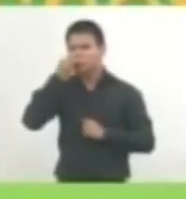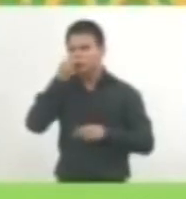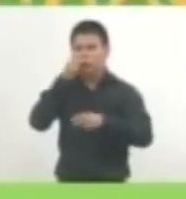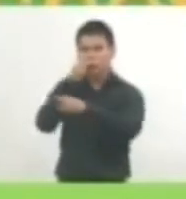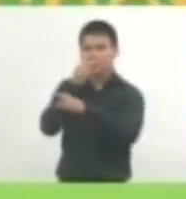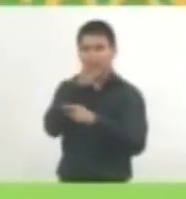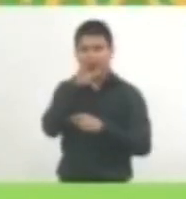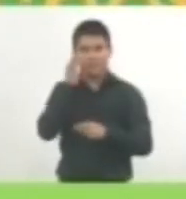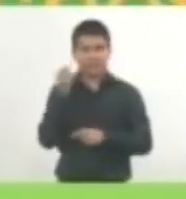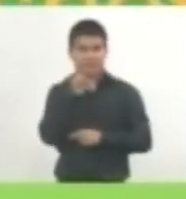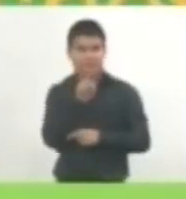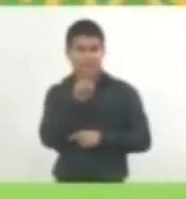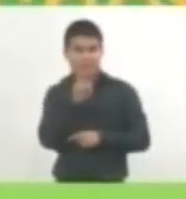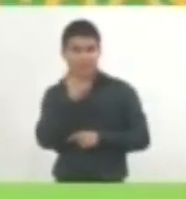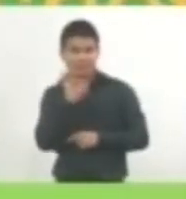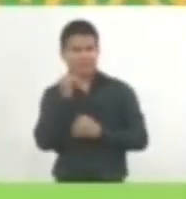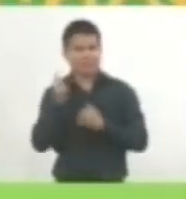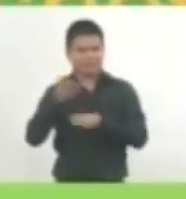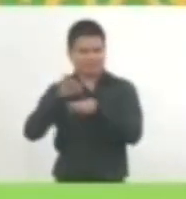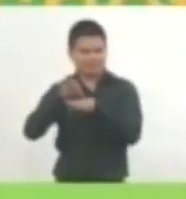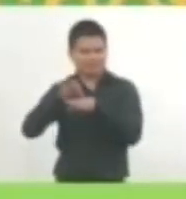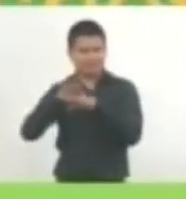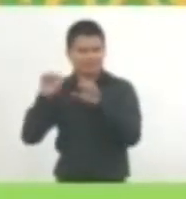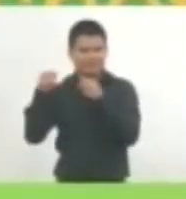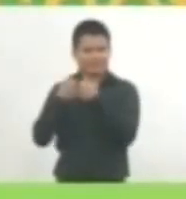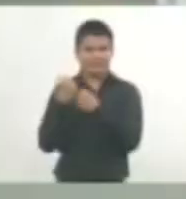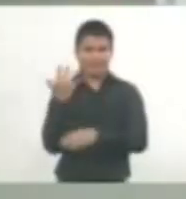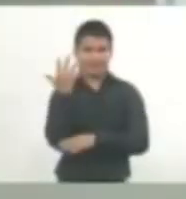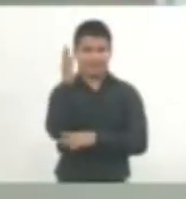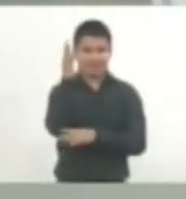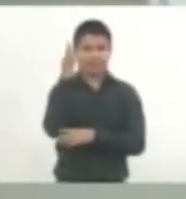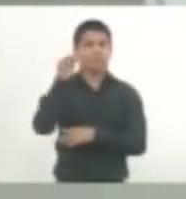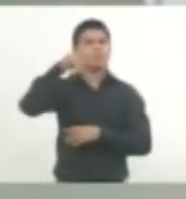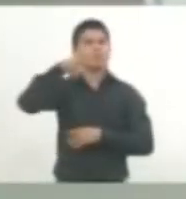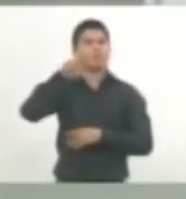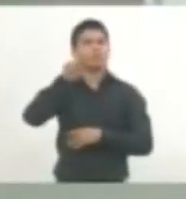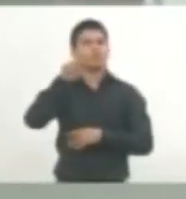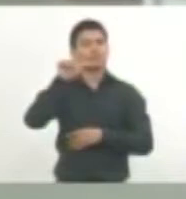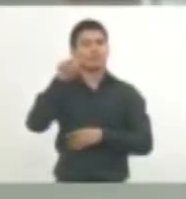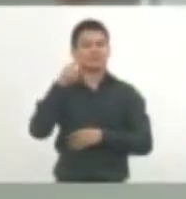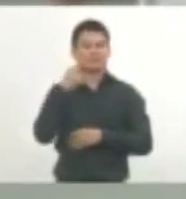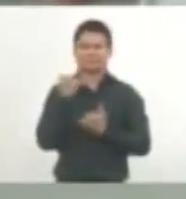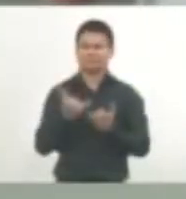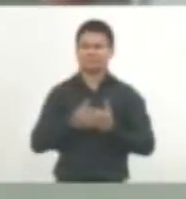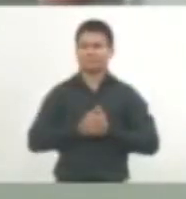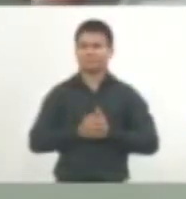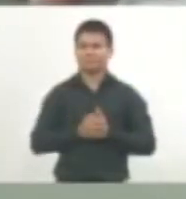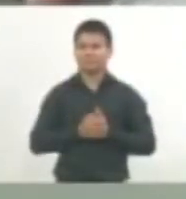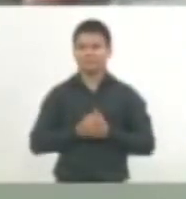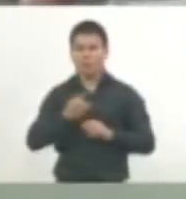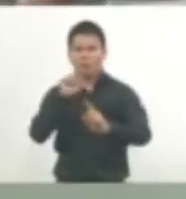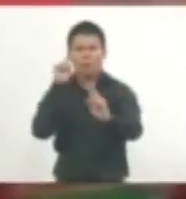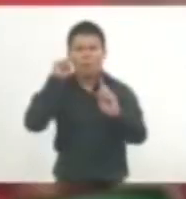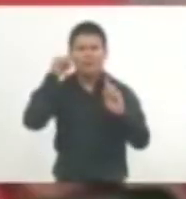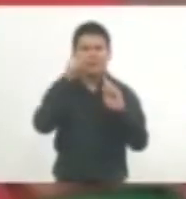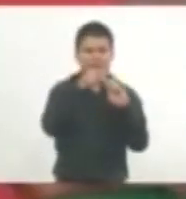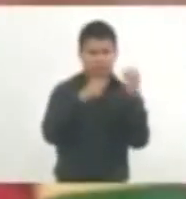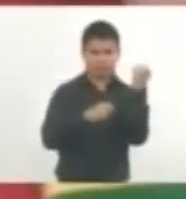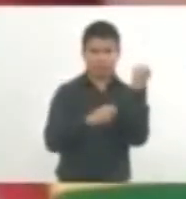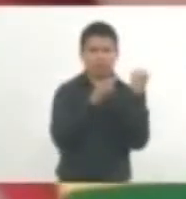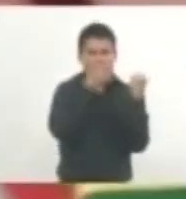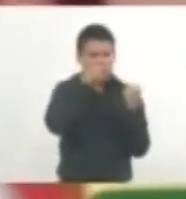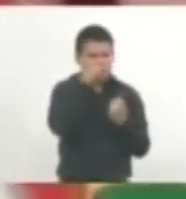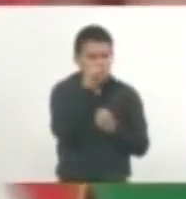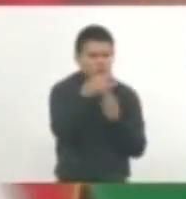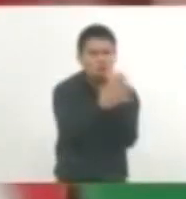estará acompañando a la Fundación Árbol de Mostaza. Con el propósito de ayudar a niños de estratos 1 y 2, un grupo de